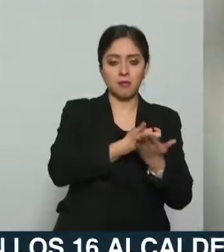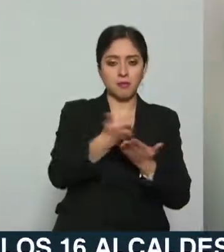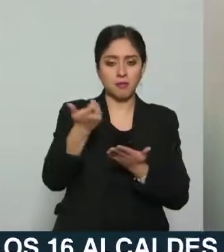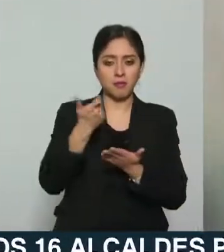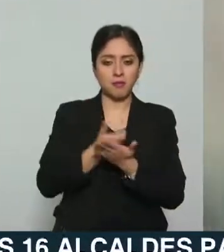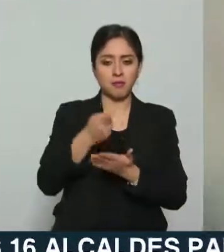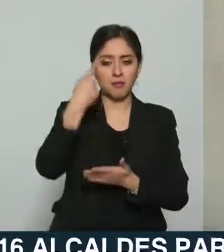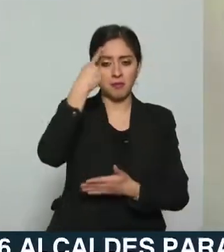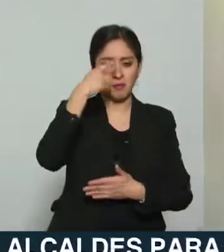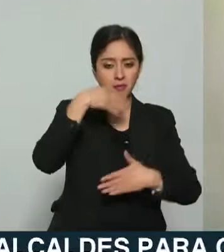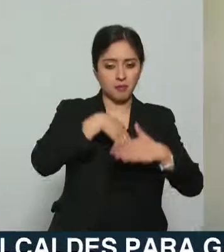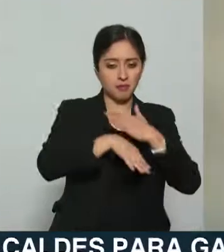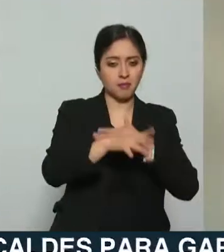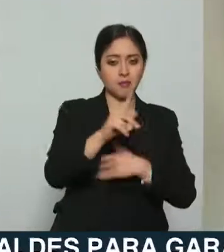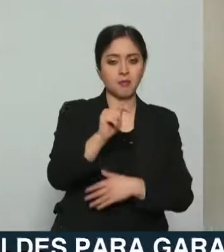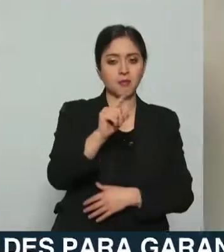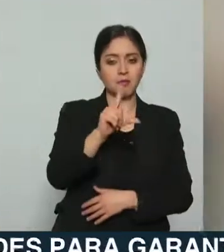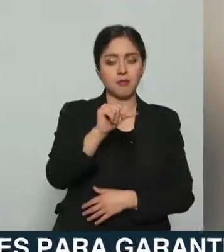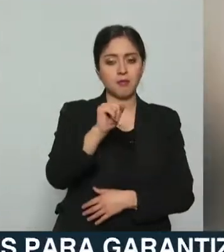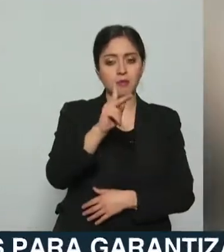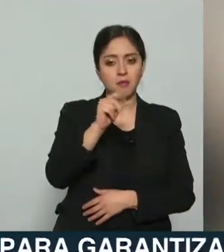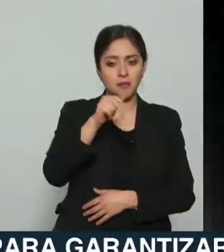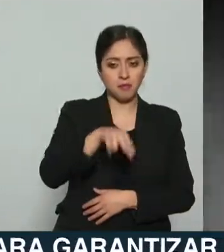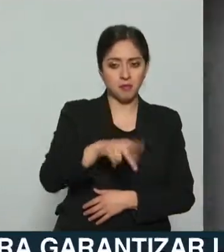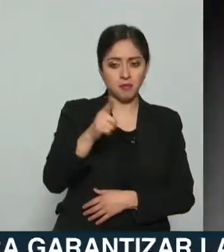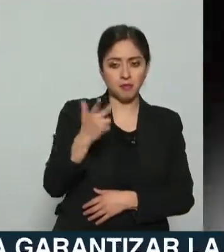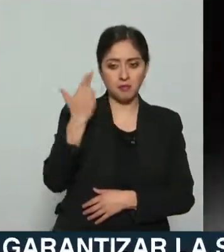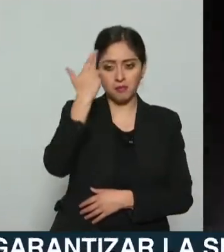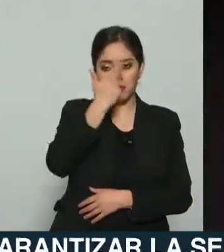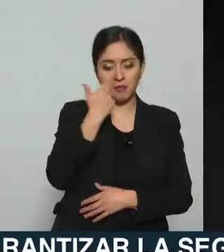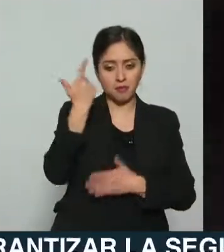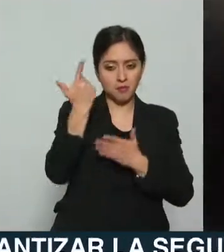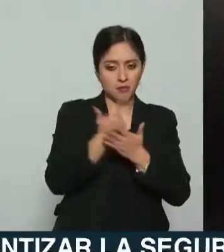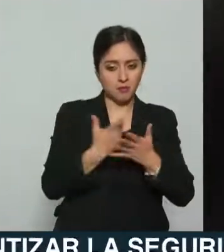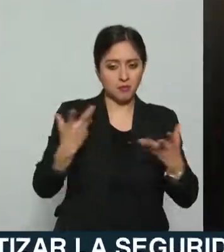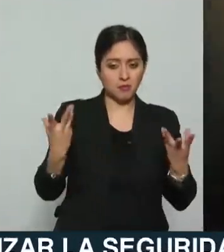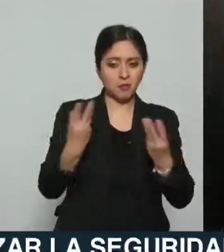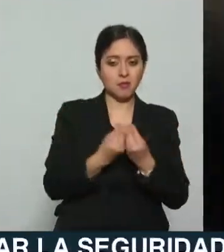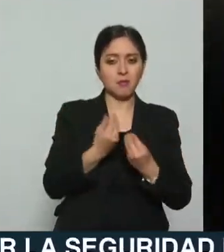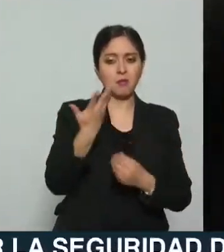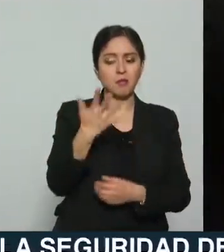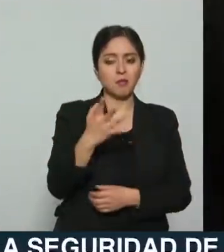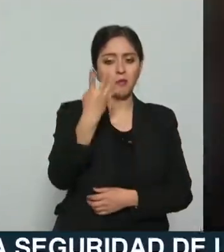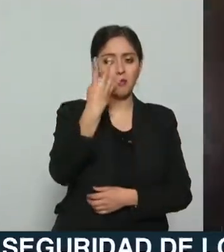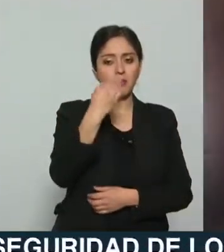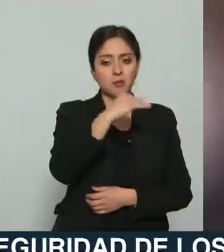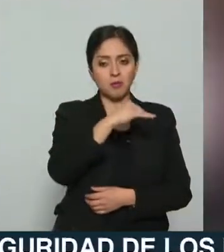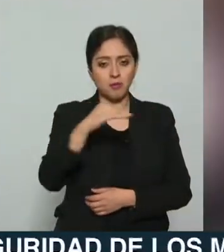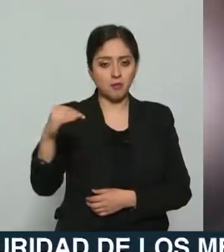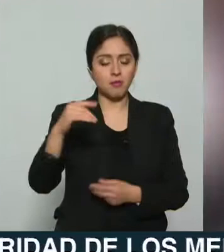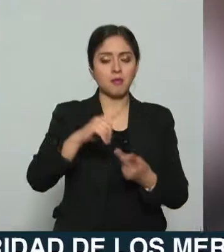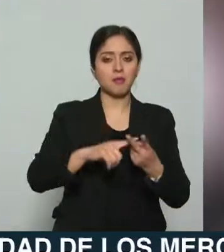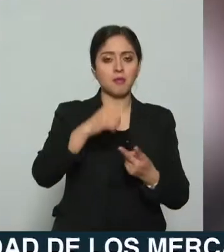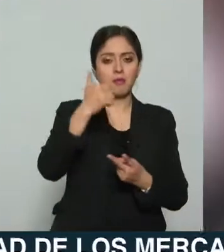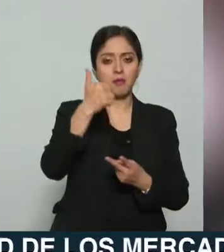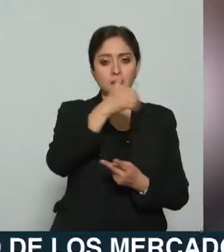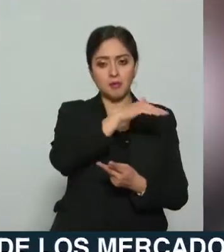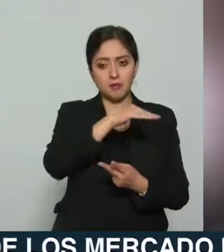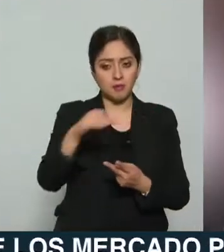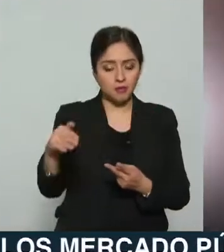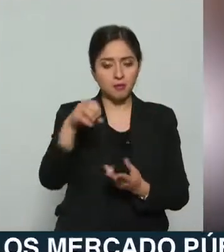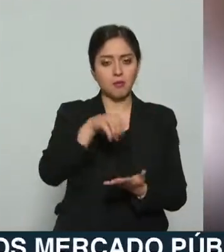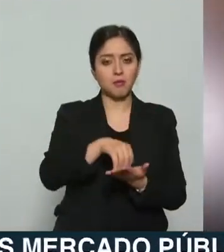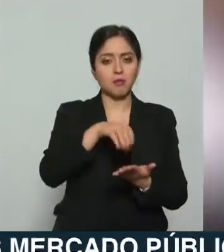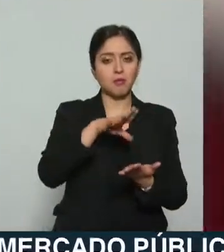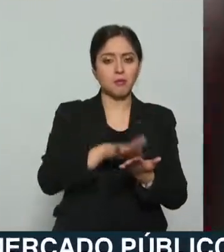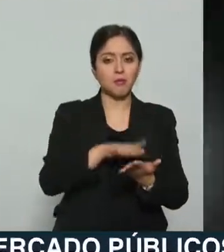a Tlalpan. De acuerdo al itinerario, será en punto de las 4:30 a las 6:30, que está programado